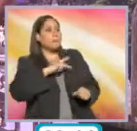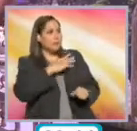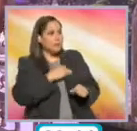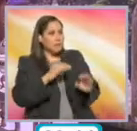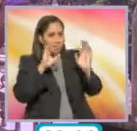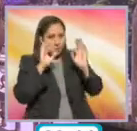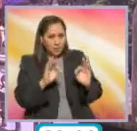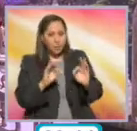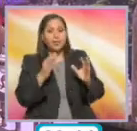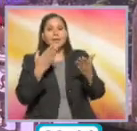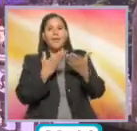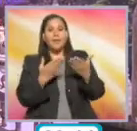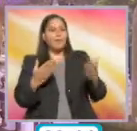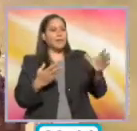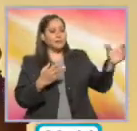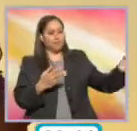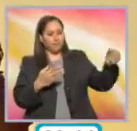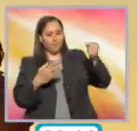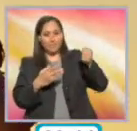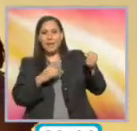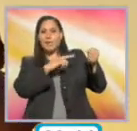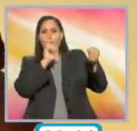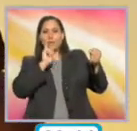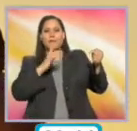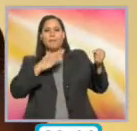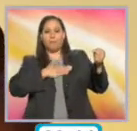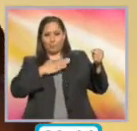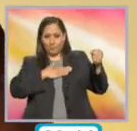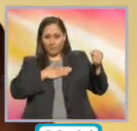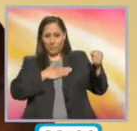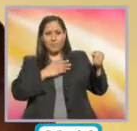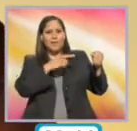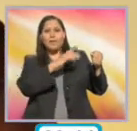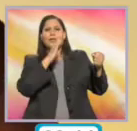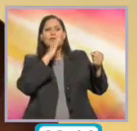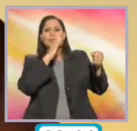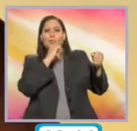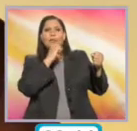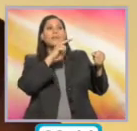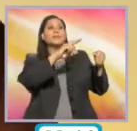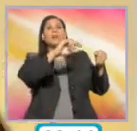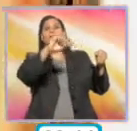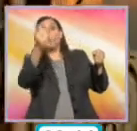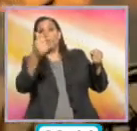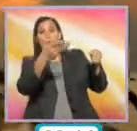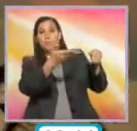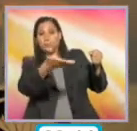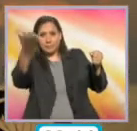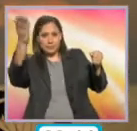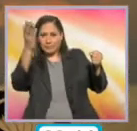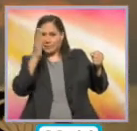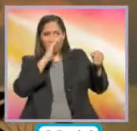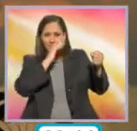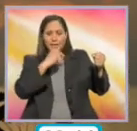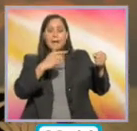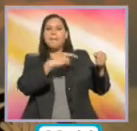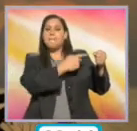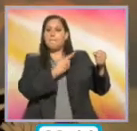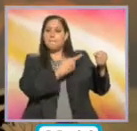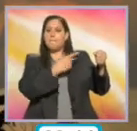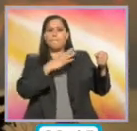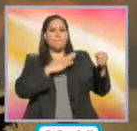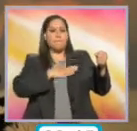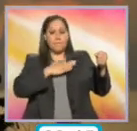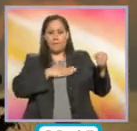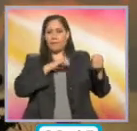entonces tú ahora eres de mi propiedad, mujer, no te puedes ir con nadie más que conmigo, ¿no? Y